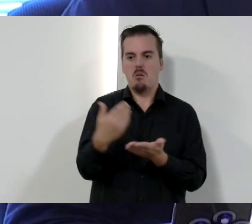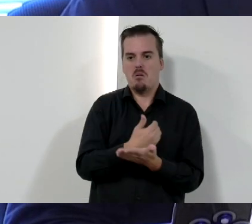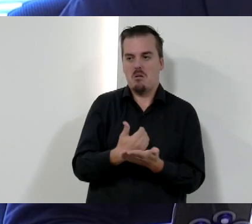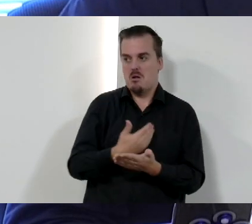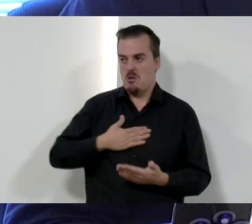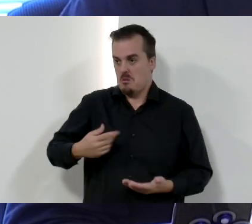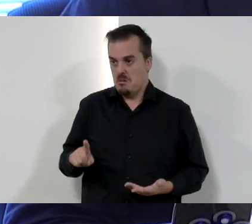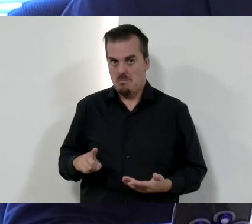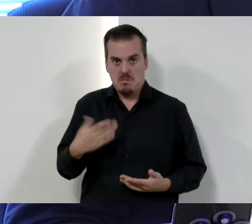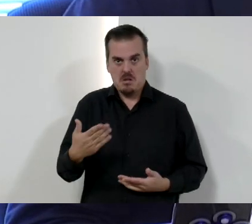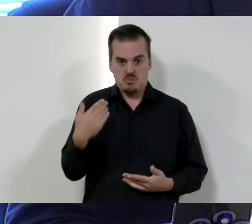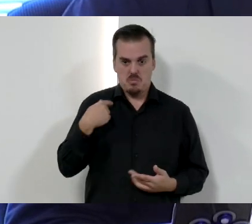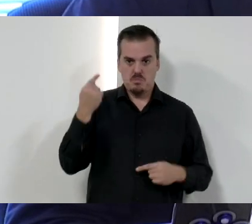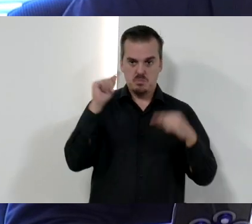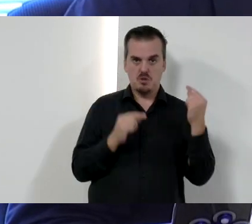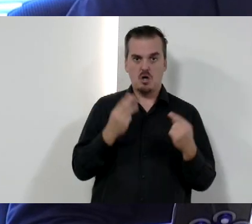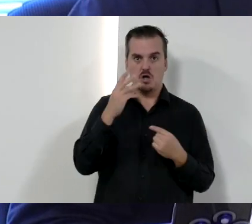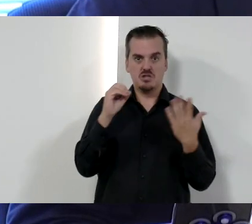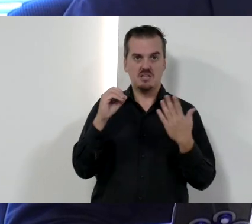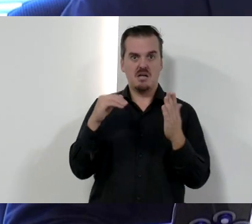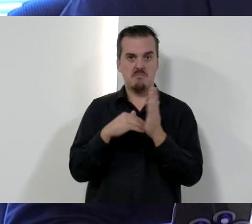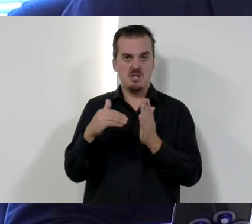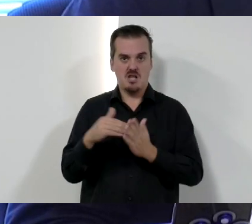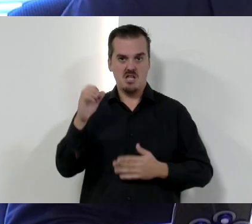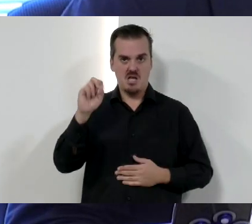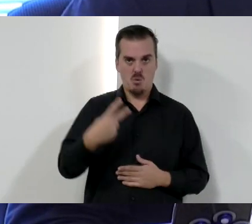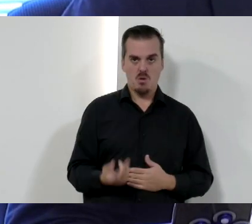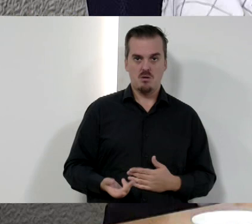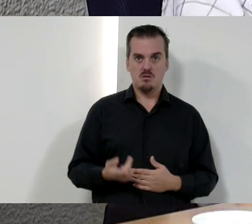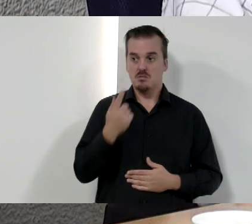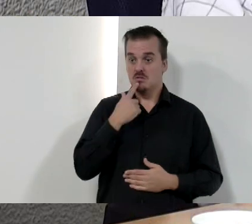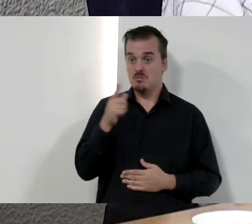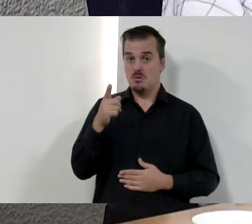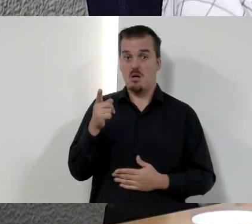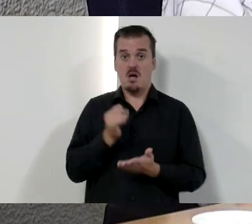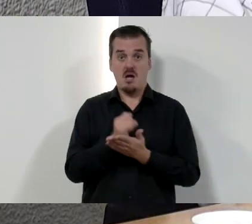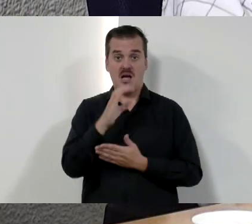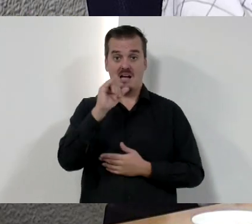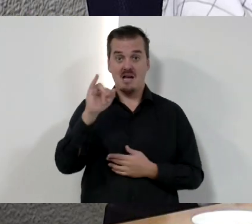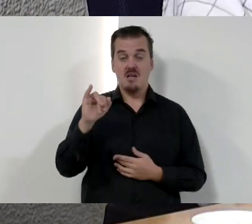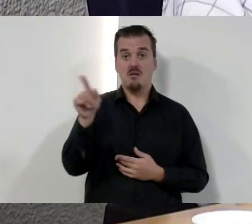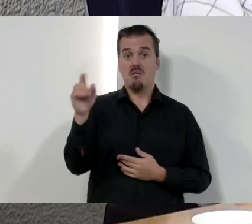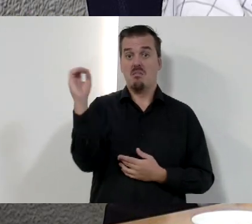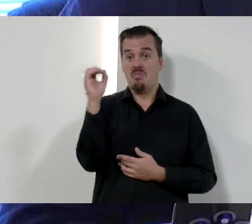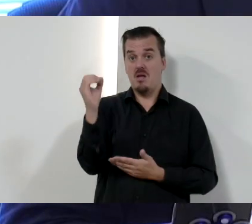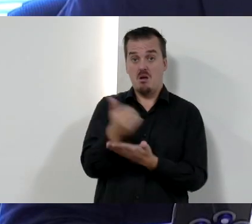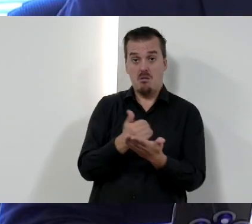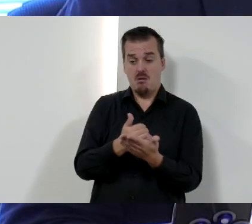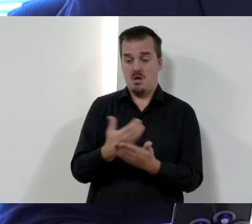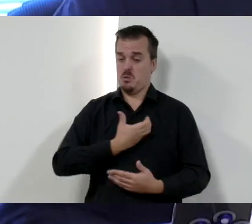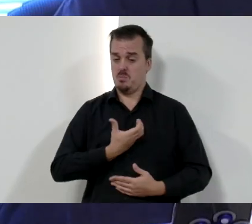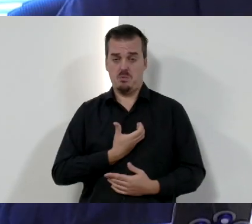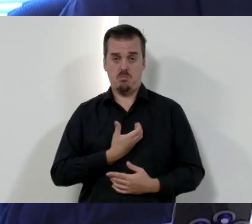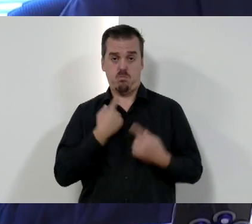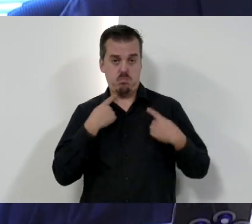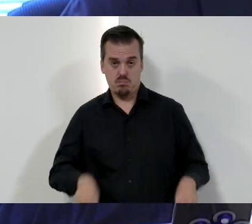euros. Si usted en el año 2023 recauda 0 euros por el CAI de la granja, el Ayuntamiento de Ciudad Real económicamente no se cae.